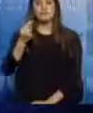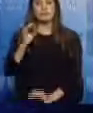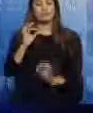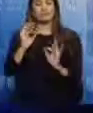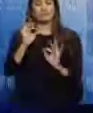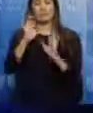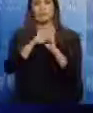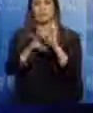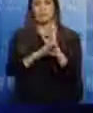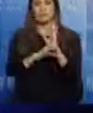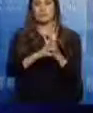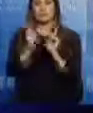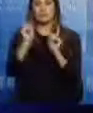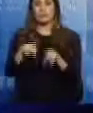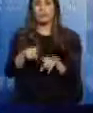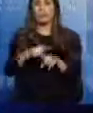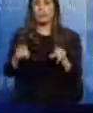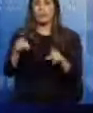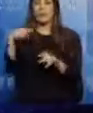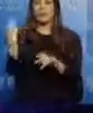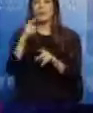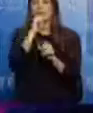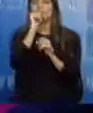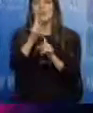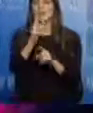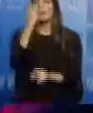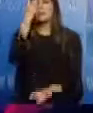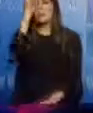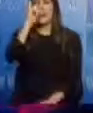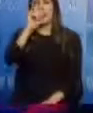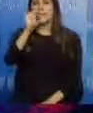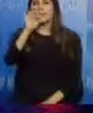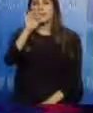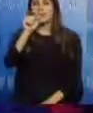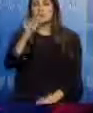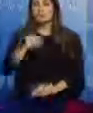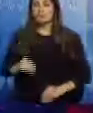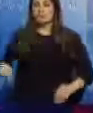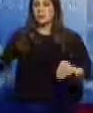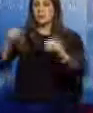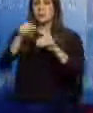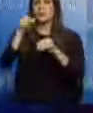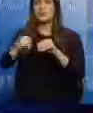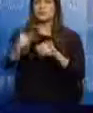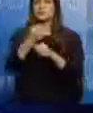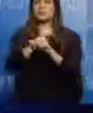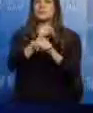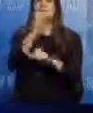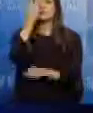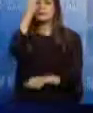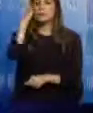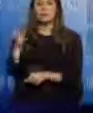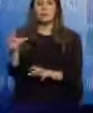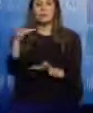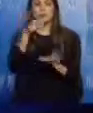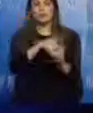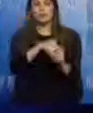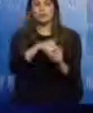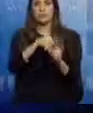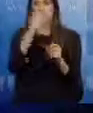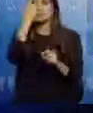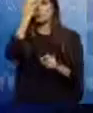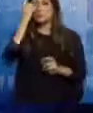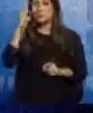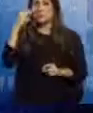en la Constitución. Pero nadie hace la pregunta de fondo. ¿Por qué el ISFA tenía tierras que eran destinadas a la defensa? ¿Por qué hacemos mutis por el foro